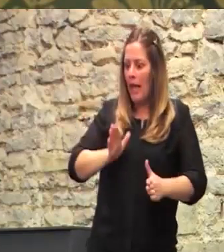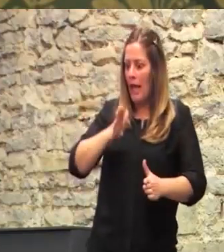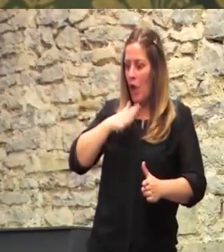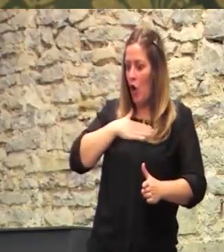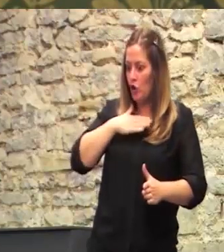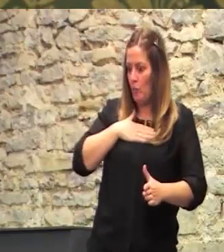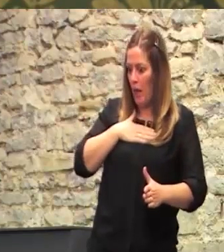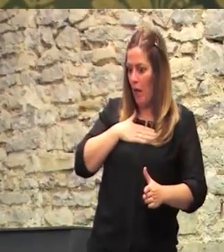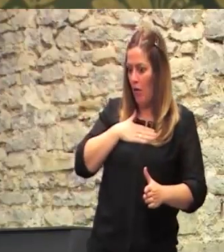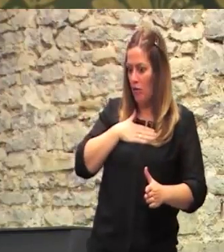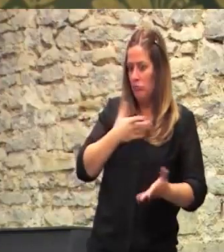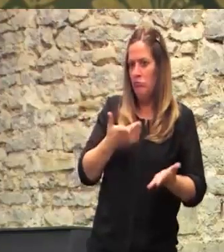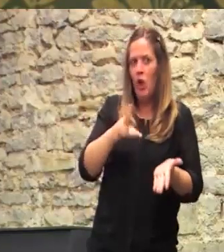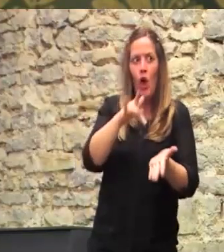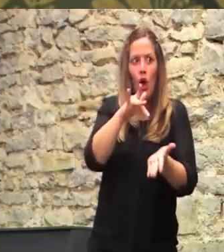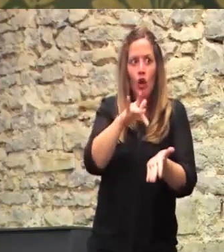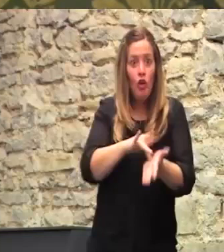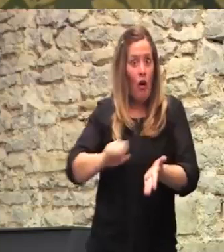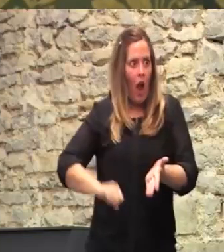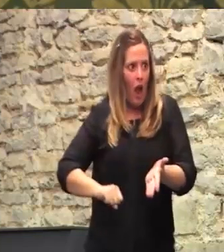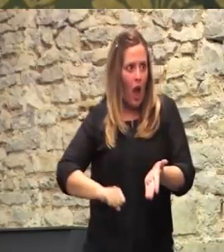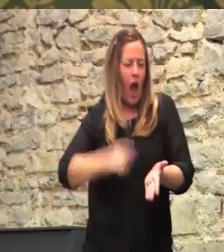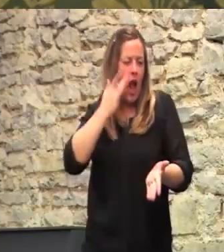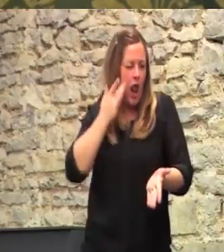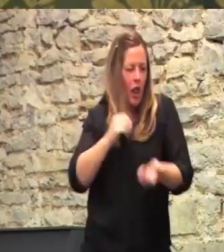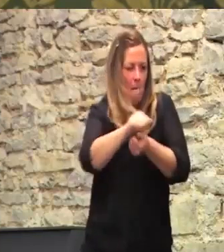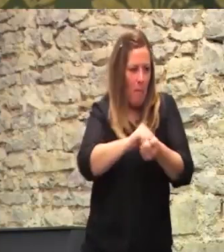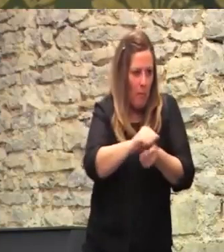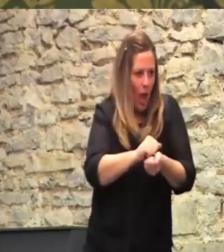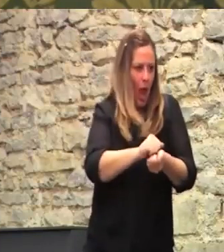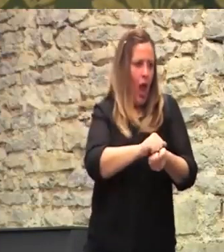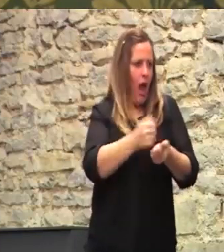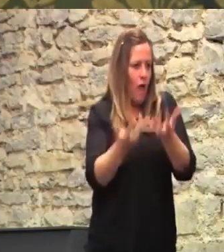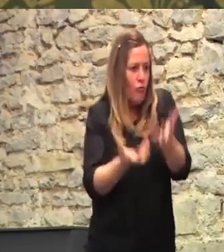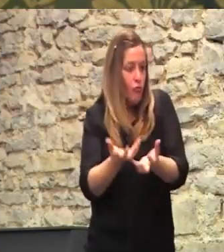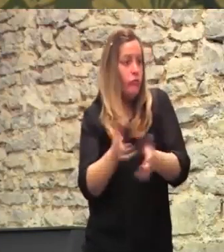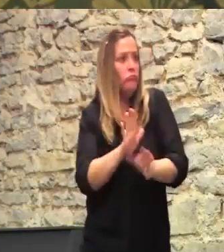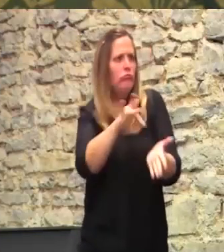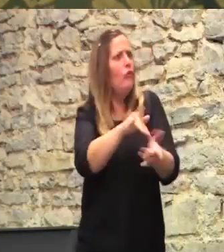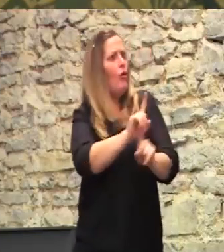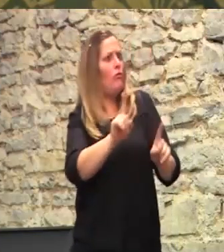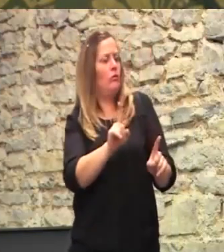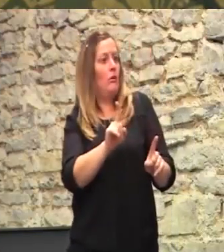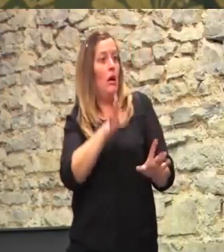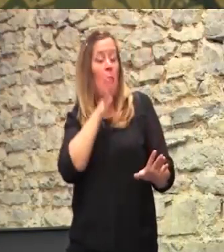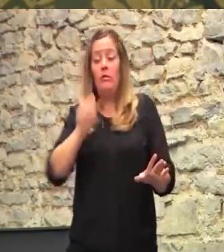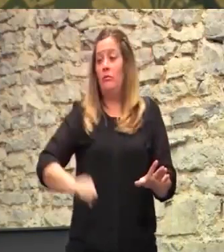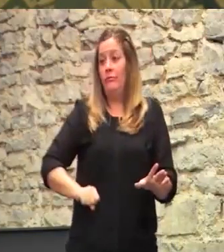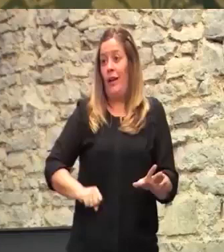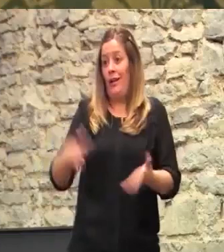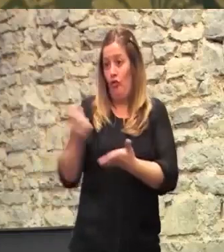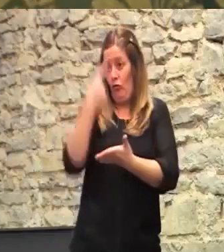del padre no le correspondía cambiar la caca como si realmente la caca que en general tiene mal olor todos los